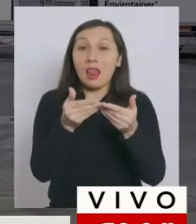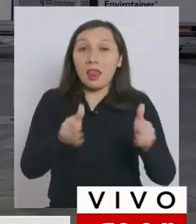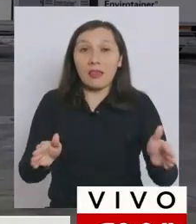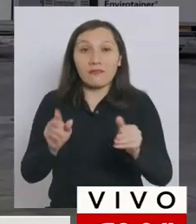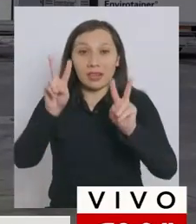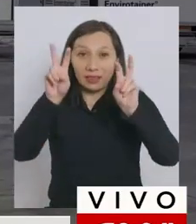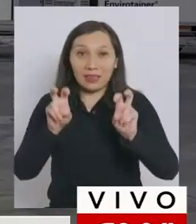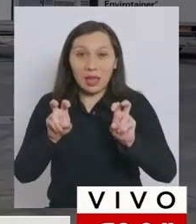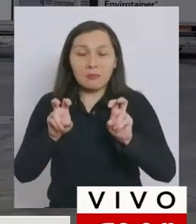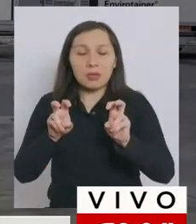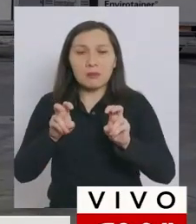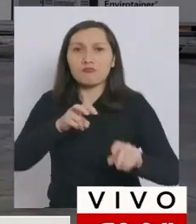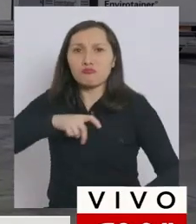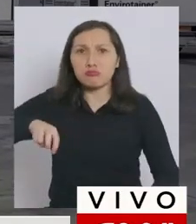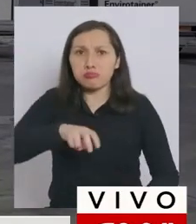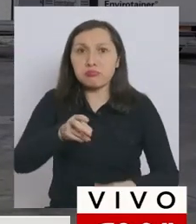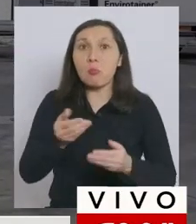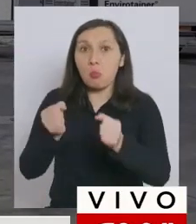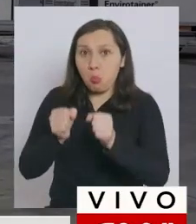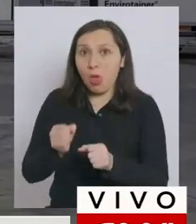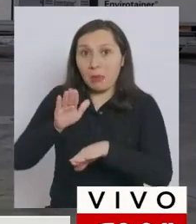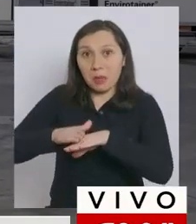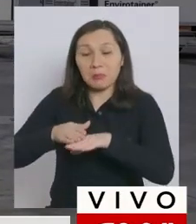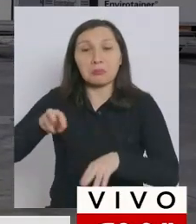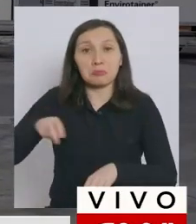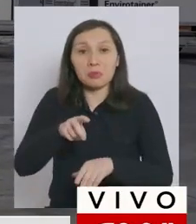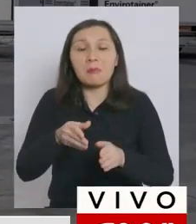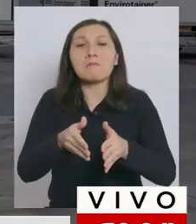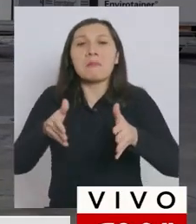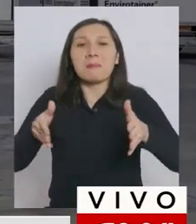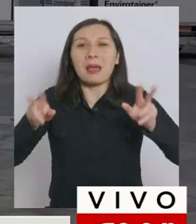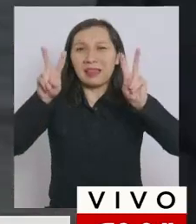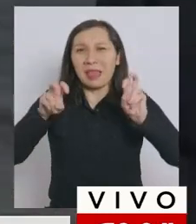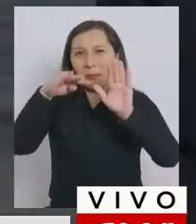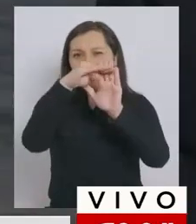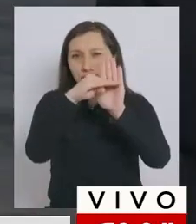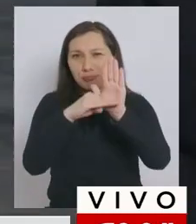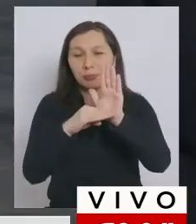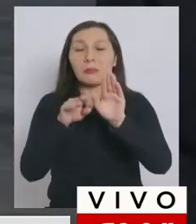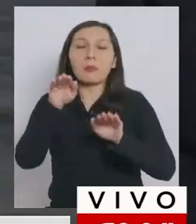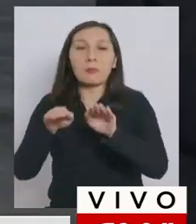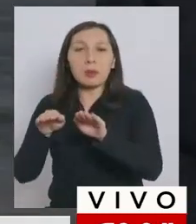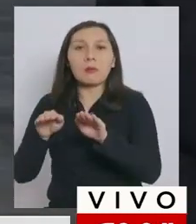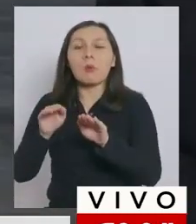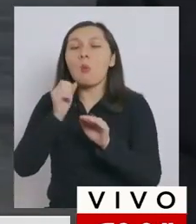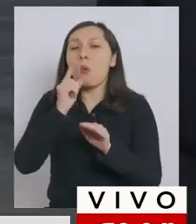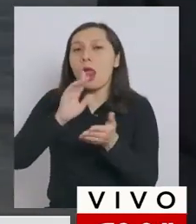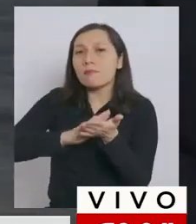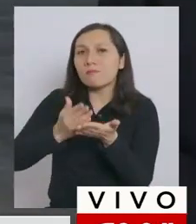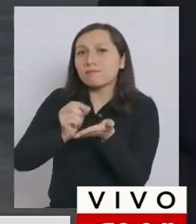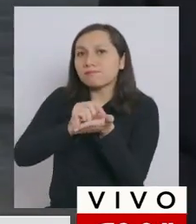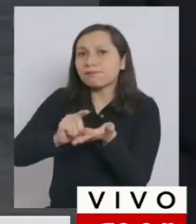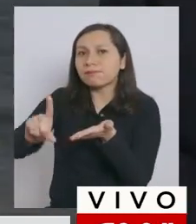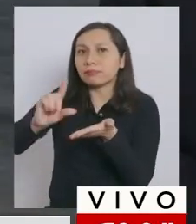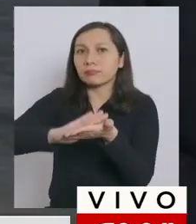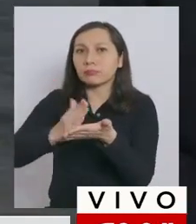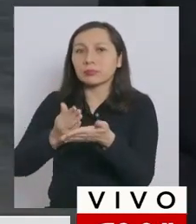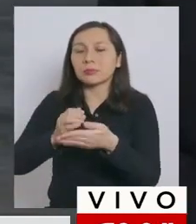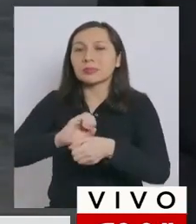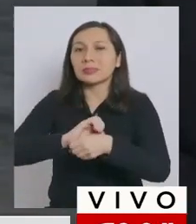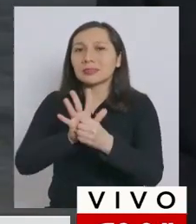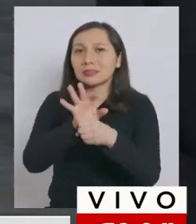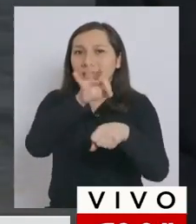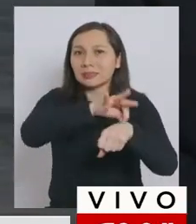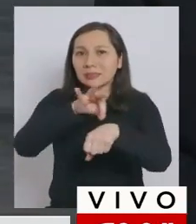y mayores movilidades se van a ir ampliando según sea la evolución de las condiciones sanitarias